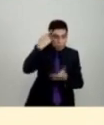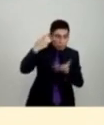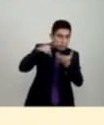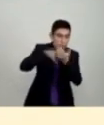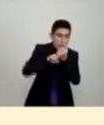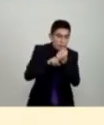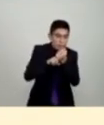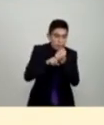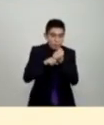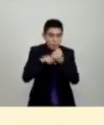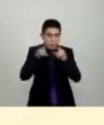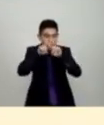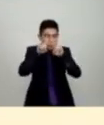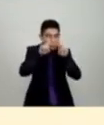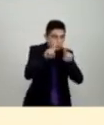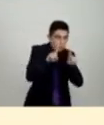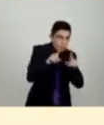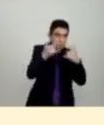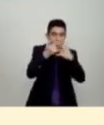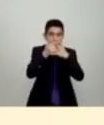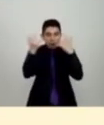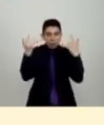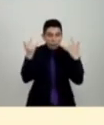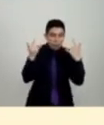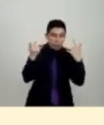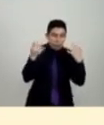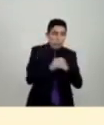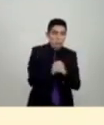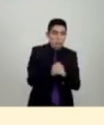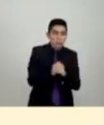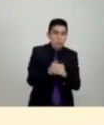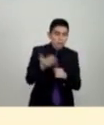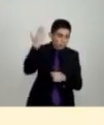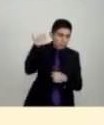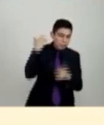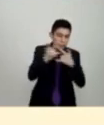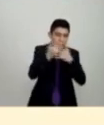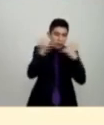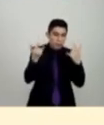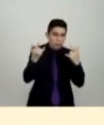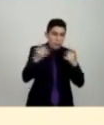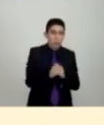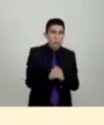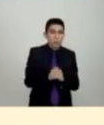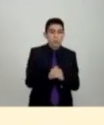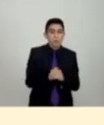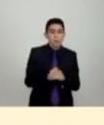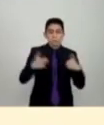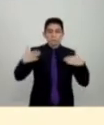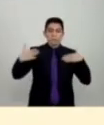las variaciones hacia la novela histórica, hacia la novela de aventuras,